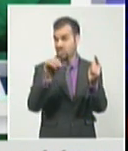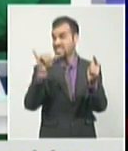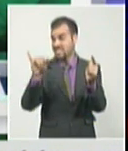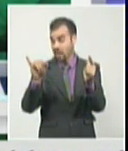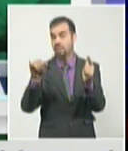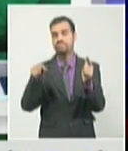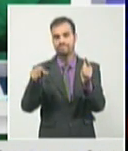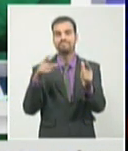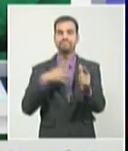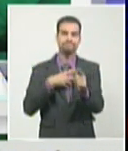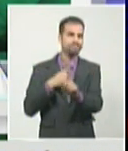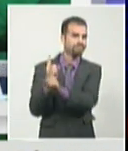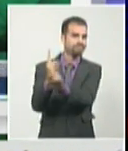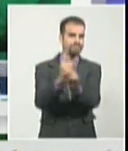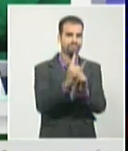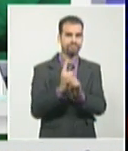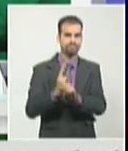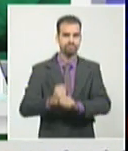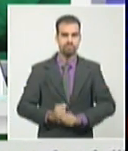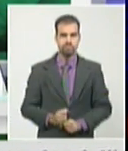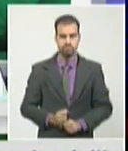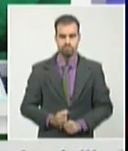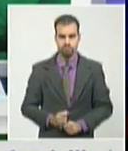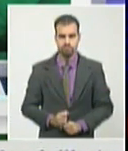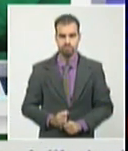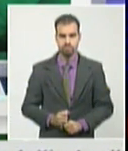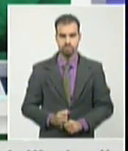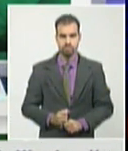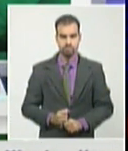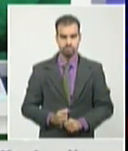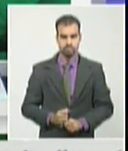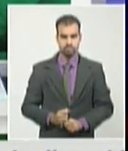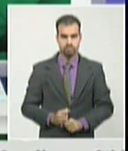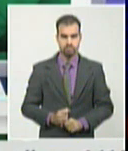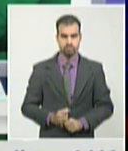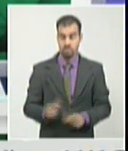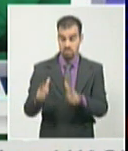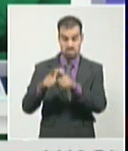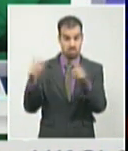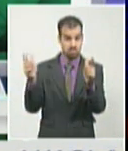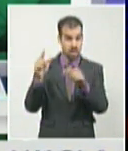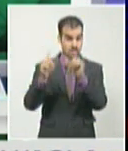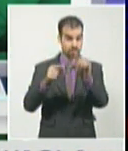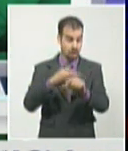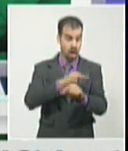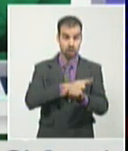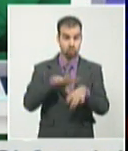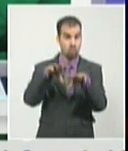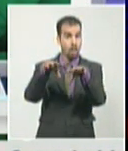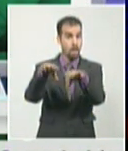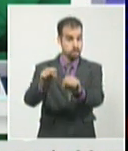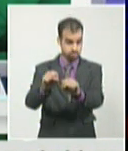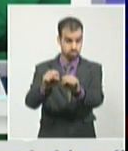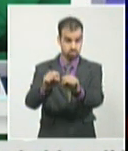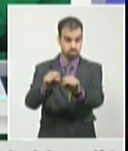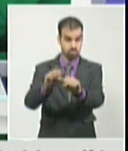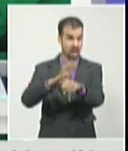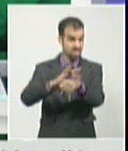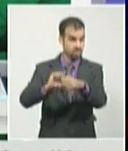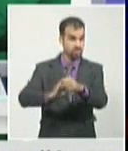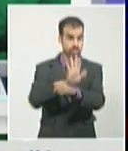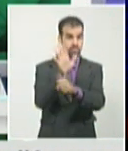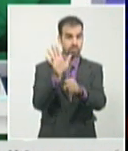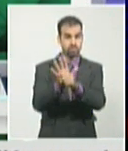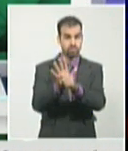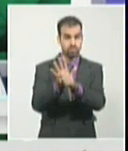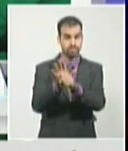83,4 por ciento de todas las personas que se diagnosticaron en el día de ayer habían tenido como